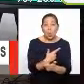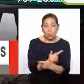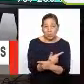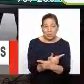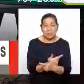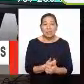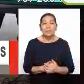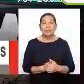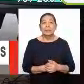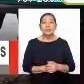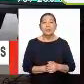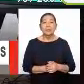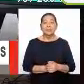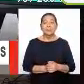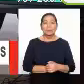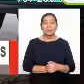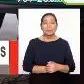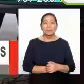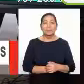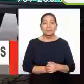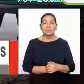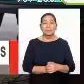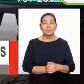Puede pasar el video, por favor.